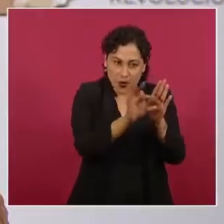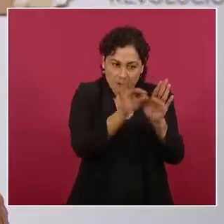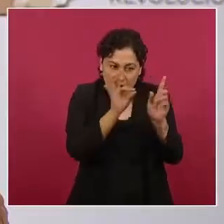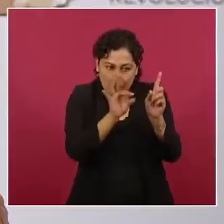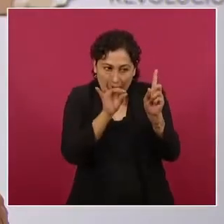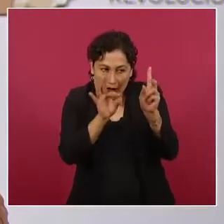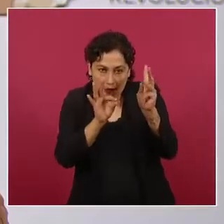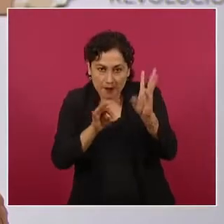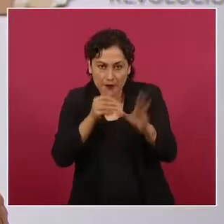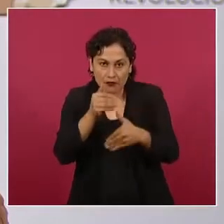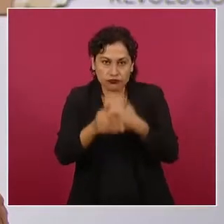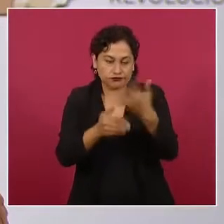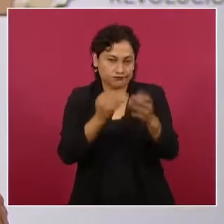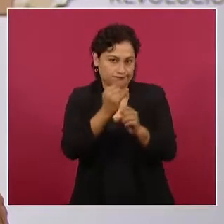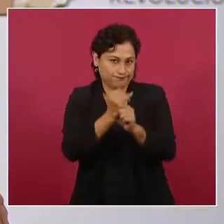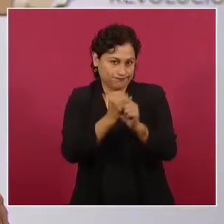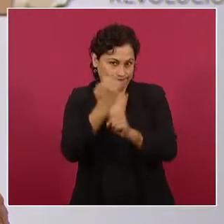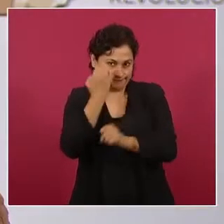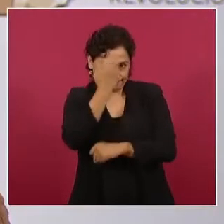y